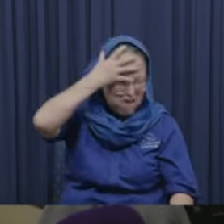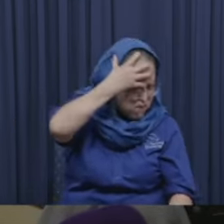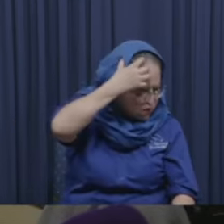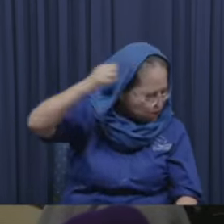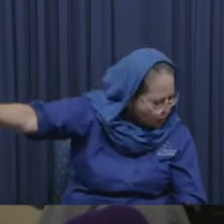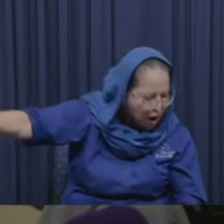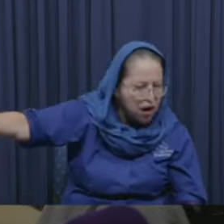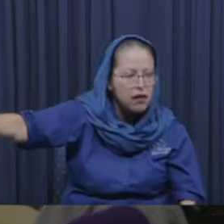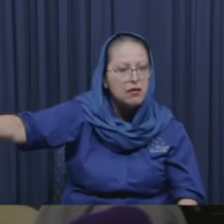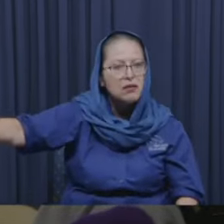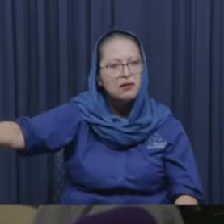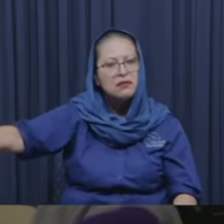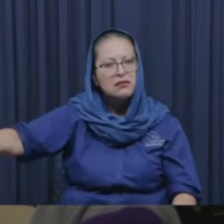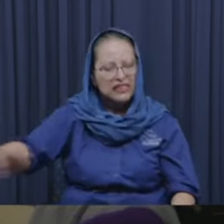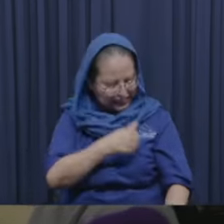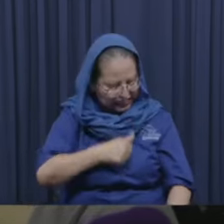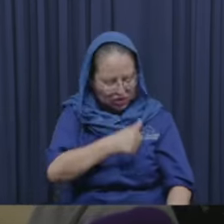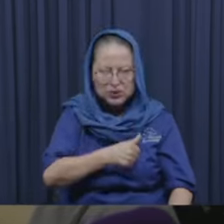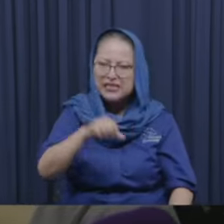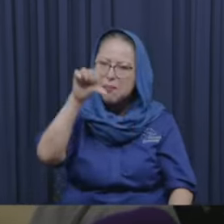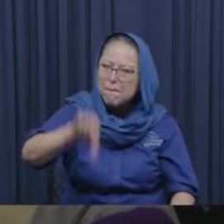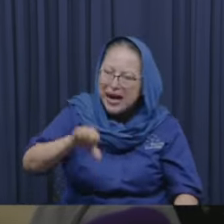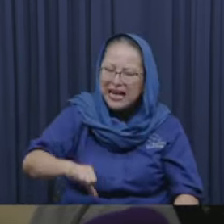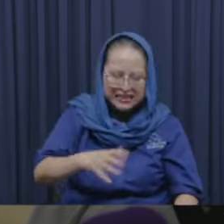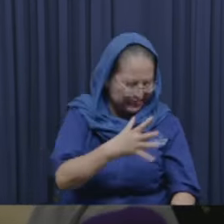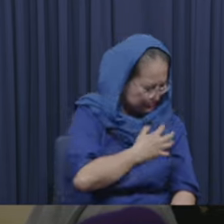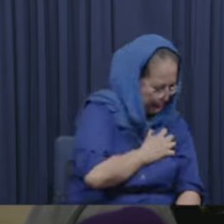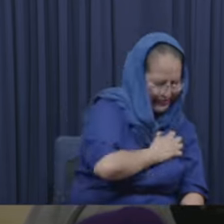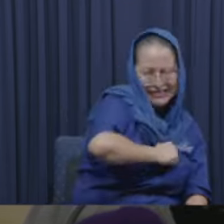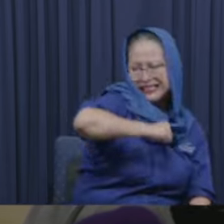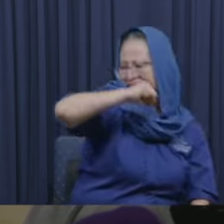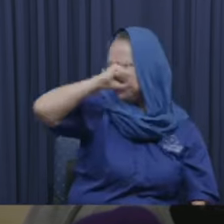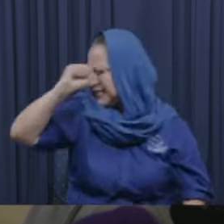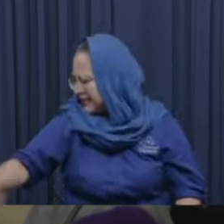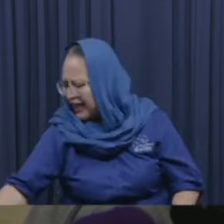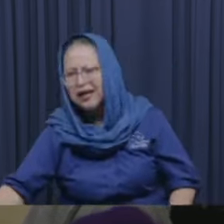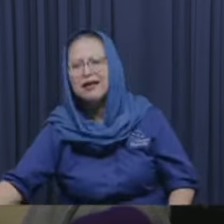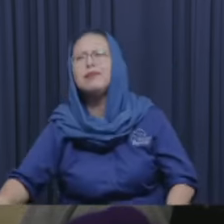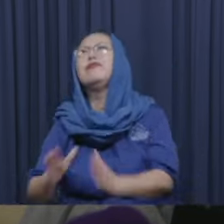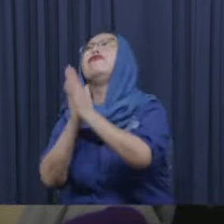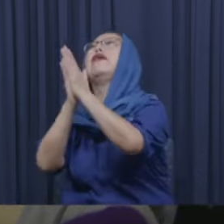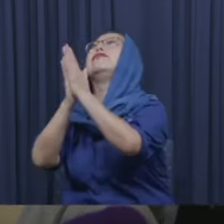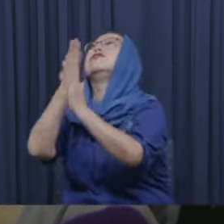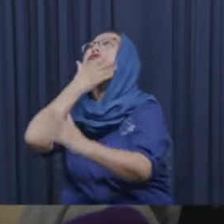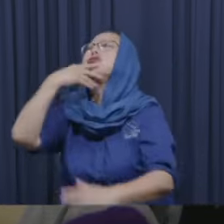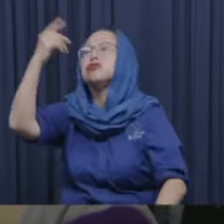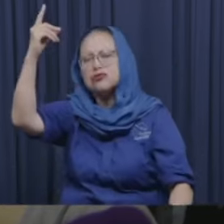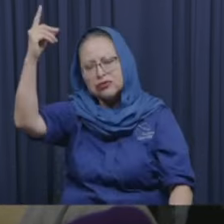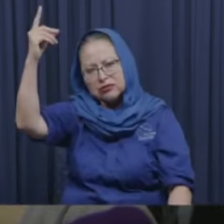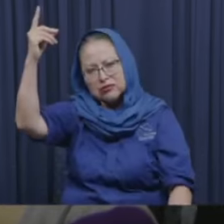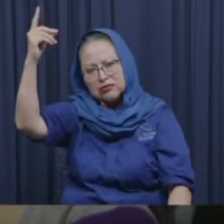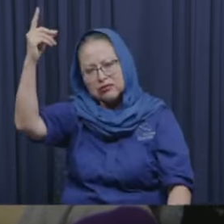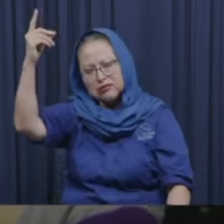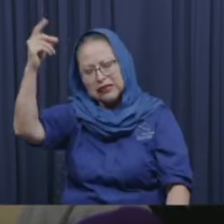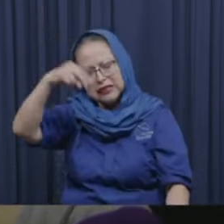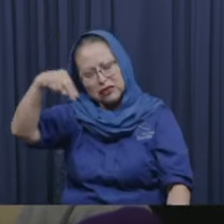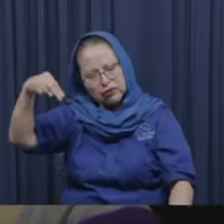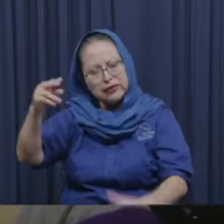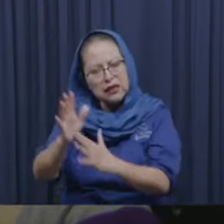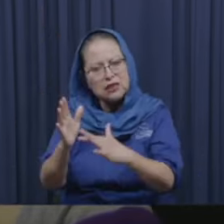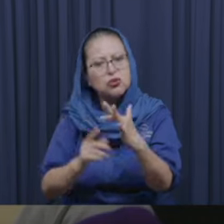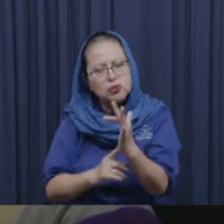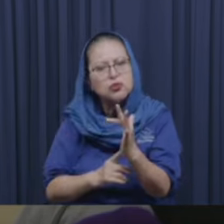acciones indignas sean arrancadas desarraigadas de nosotros en el nombre